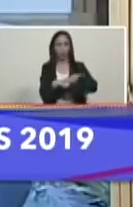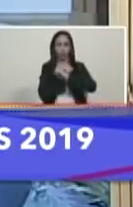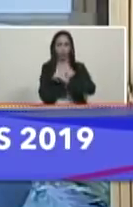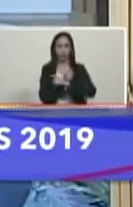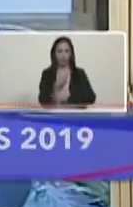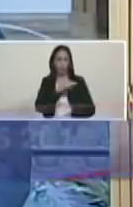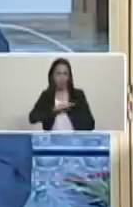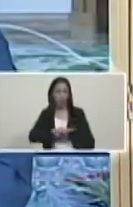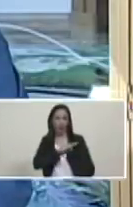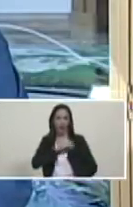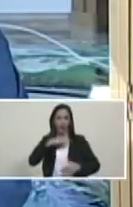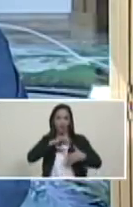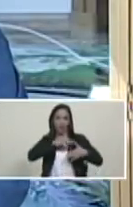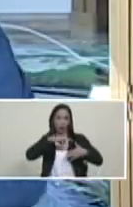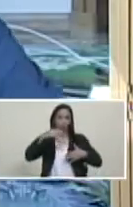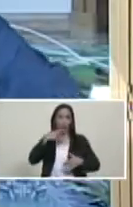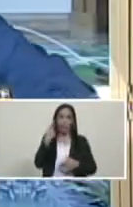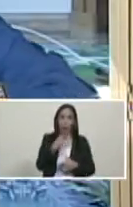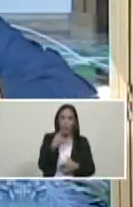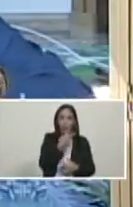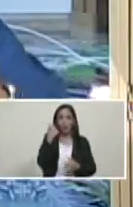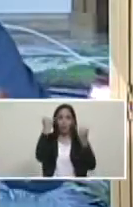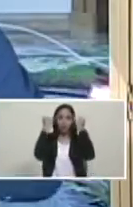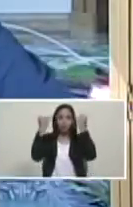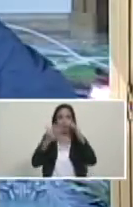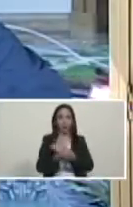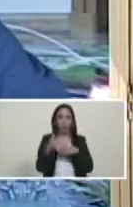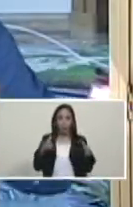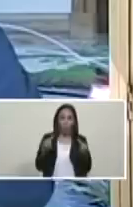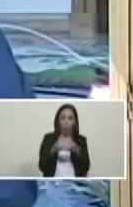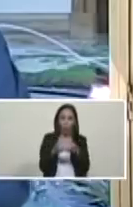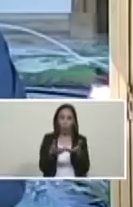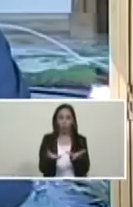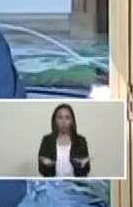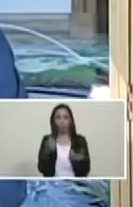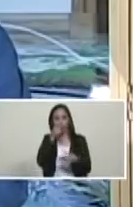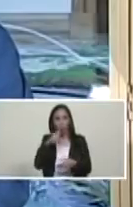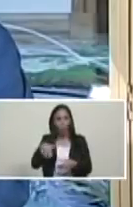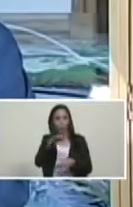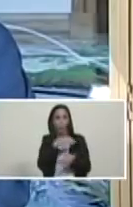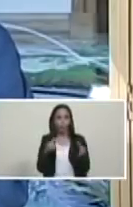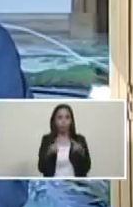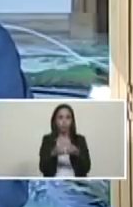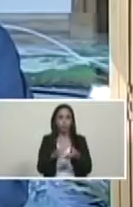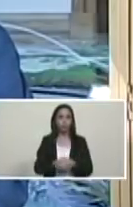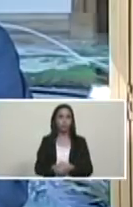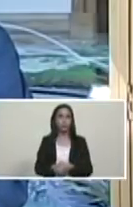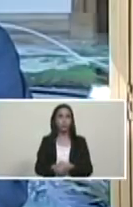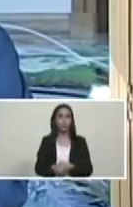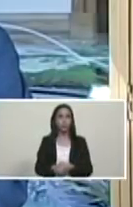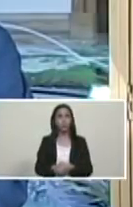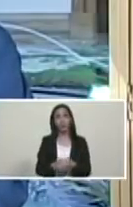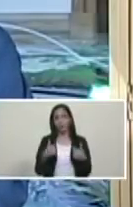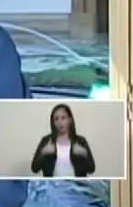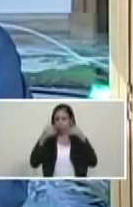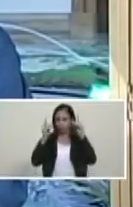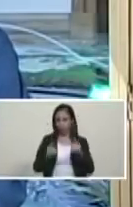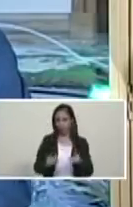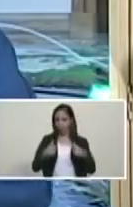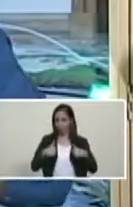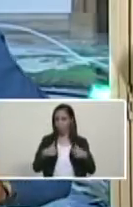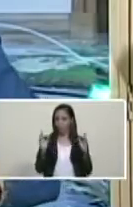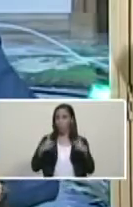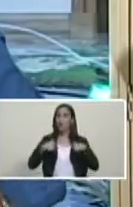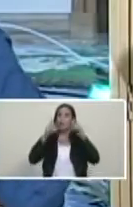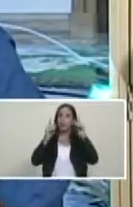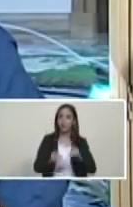espiritual, psicológica, política del colectivo nacional, del pueblo de Venezuela. Por eso yo decidí darle un premio al pueblo